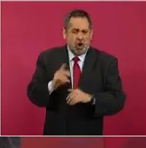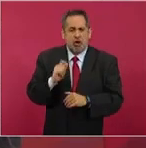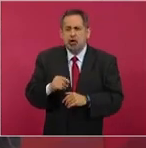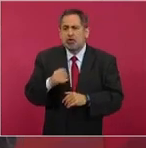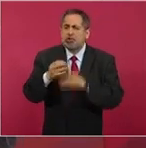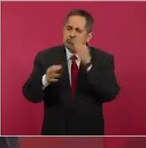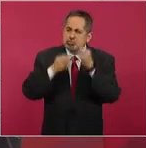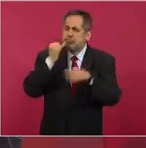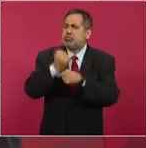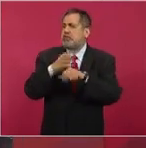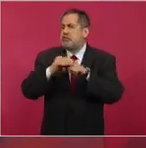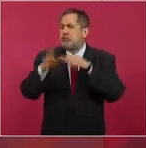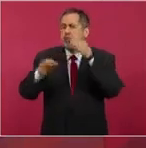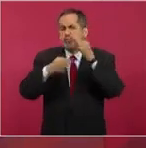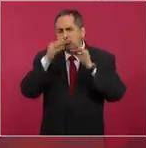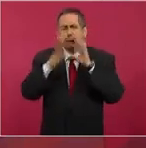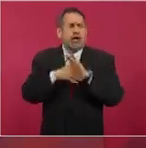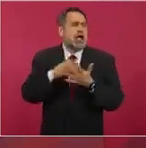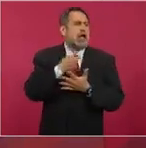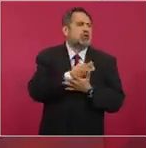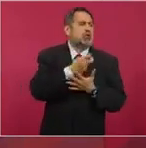sino informar.